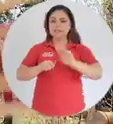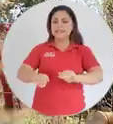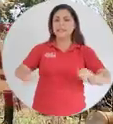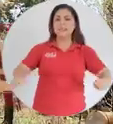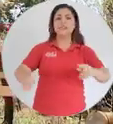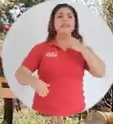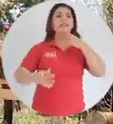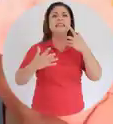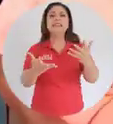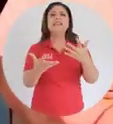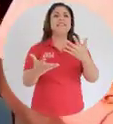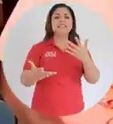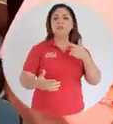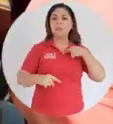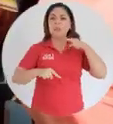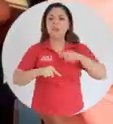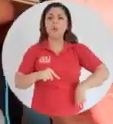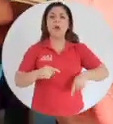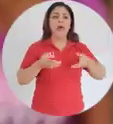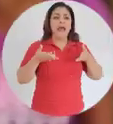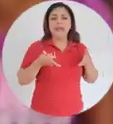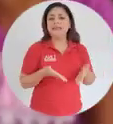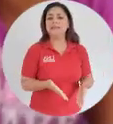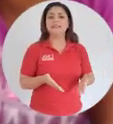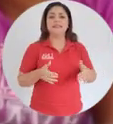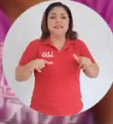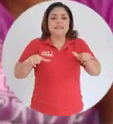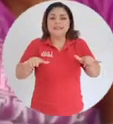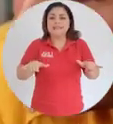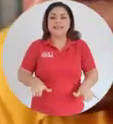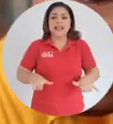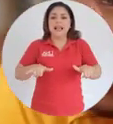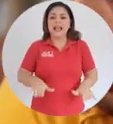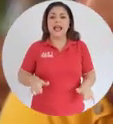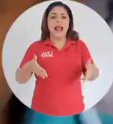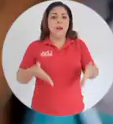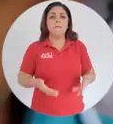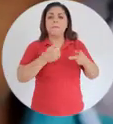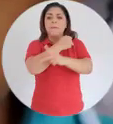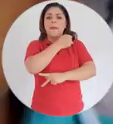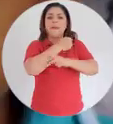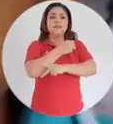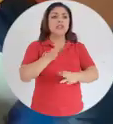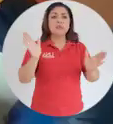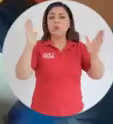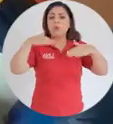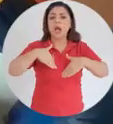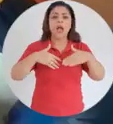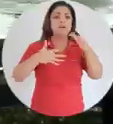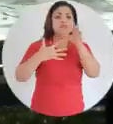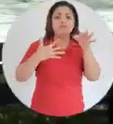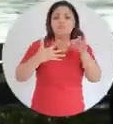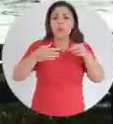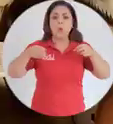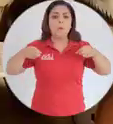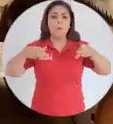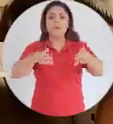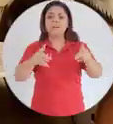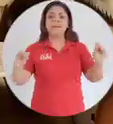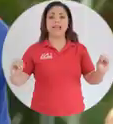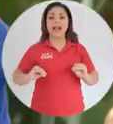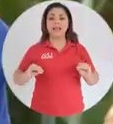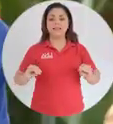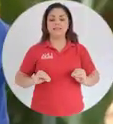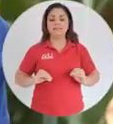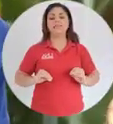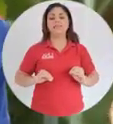niños que dicen, acá yo no tengo una forma de poder quedarme porque no tengo esperanza. Y eso